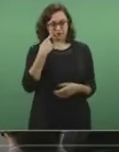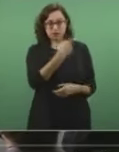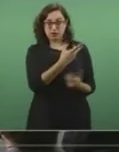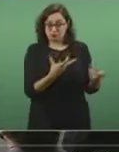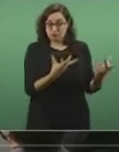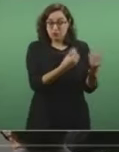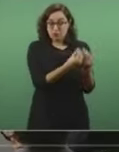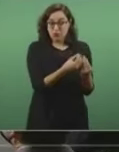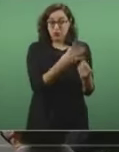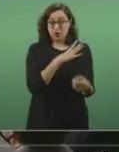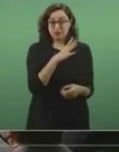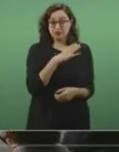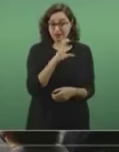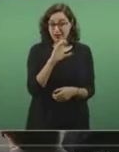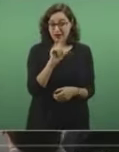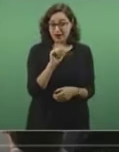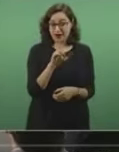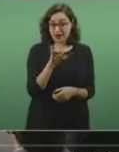pregunta.